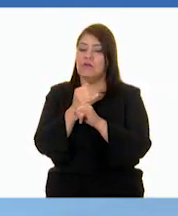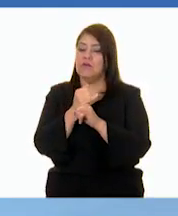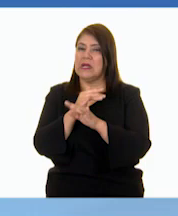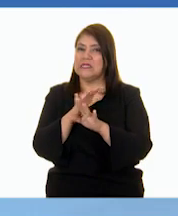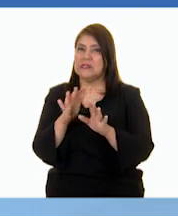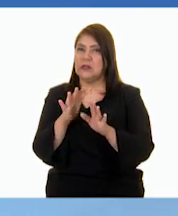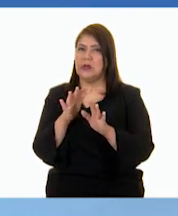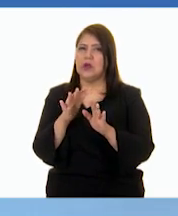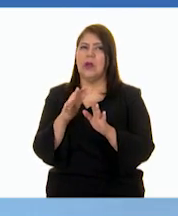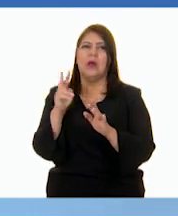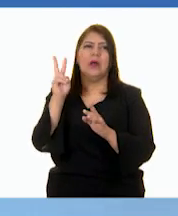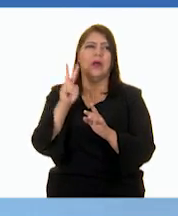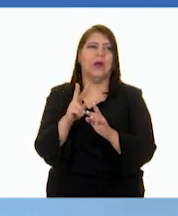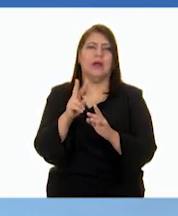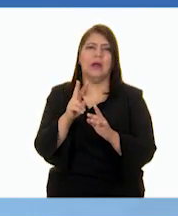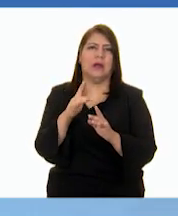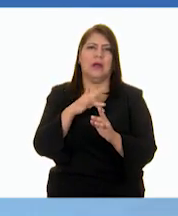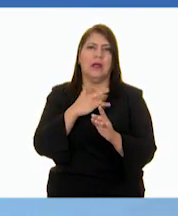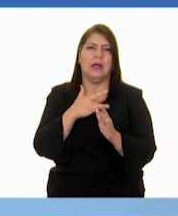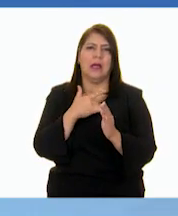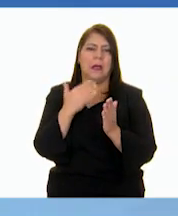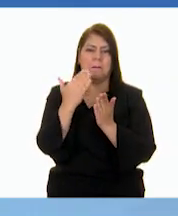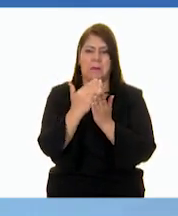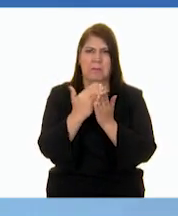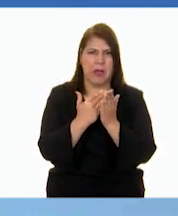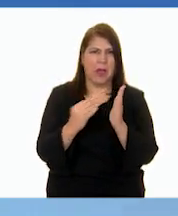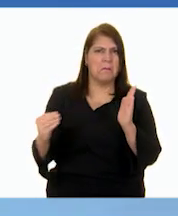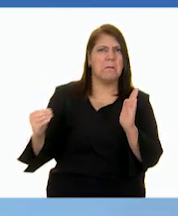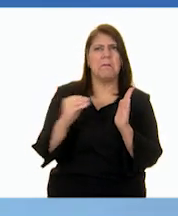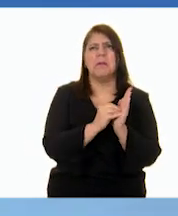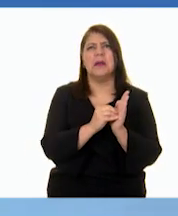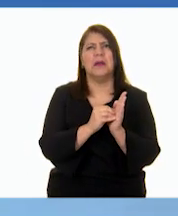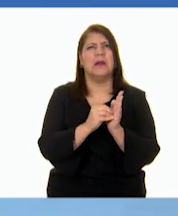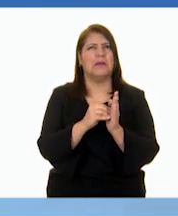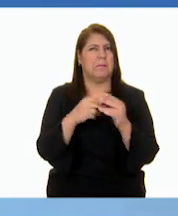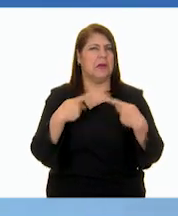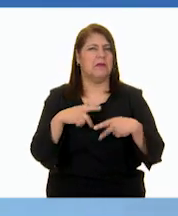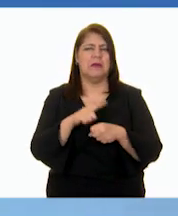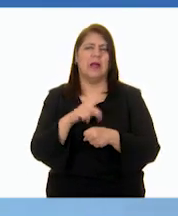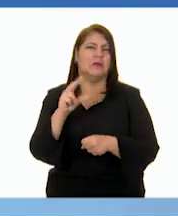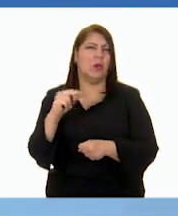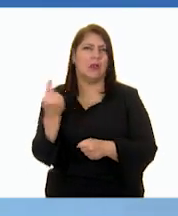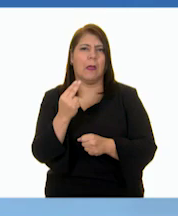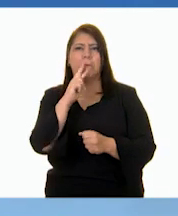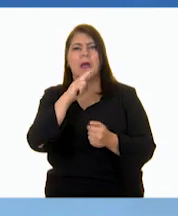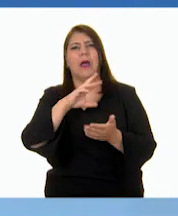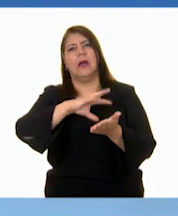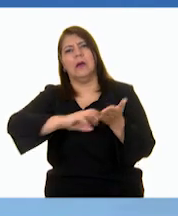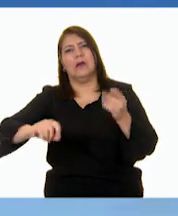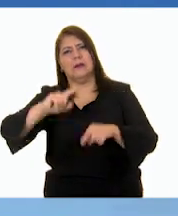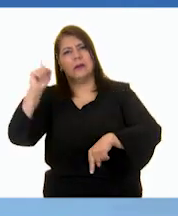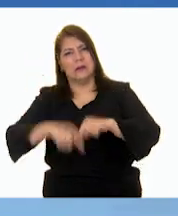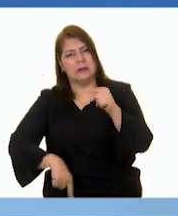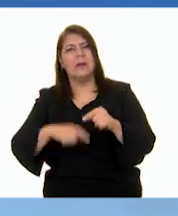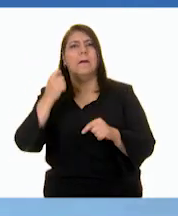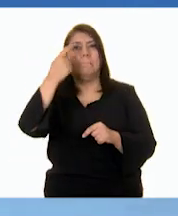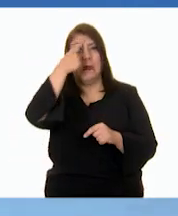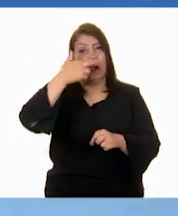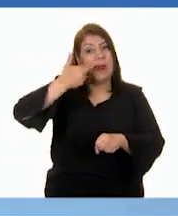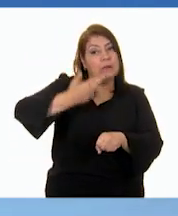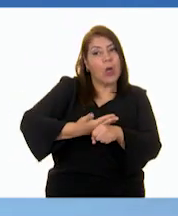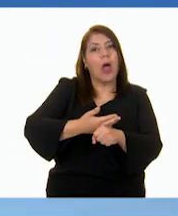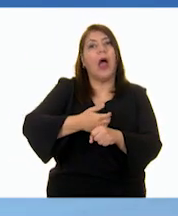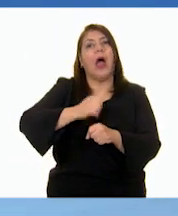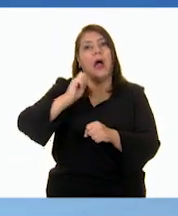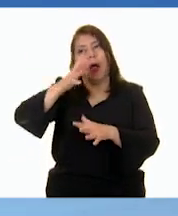nos aportaban nada para lo que queríamos saber. Y también decidimos omitirlos por la responsabilidad que